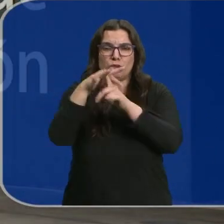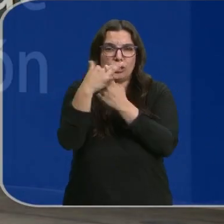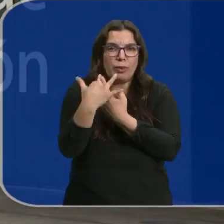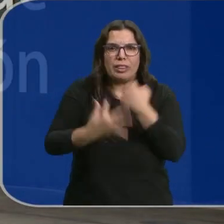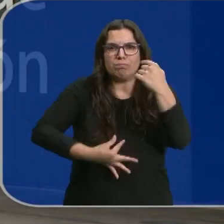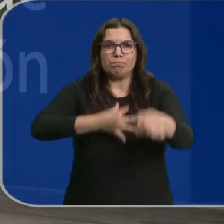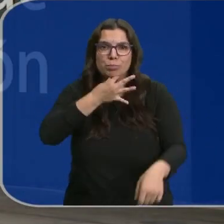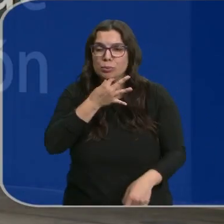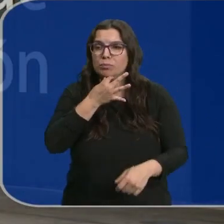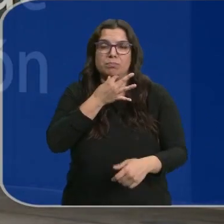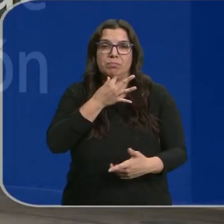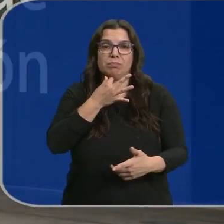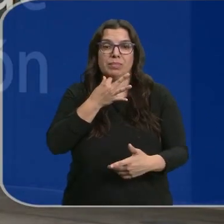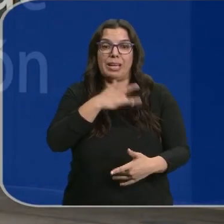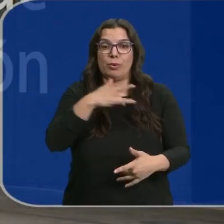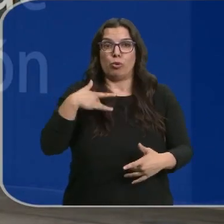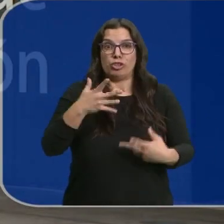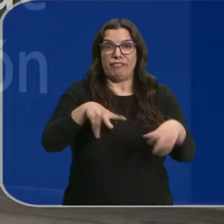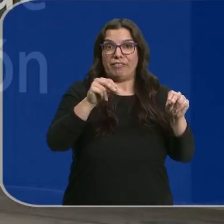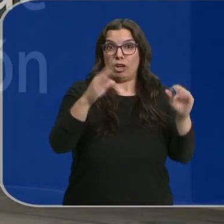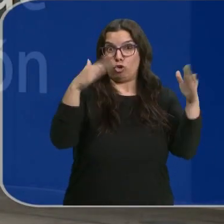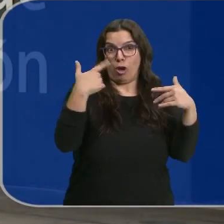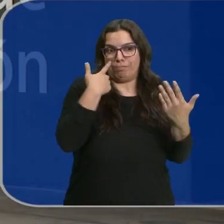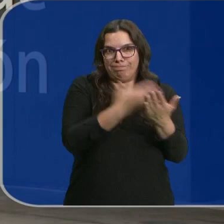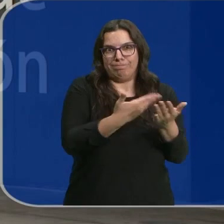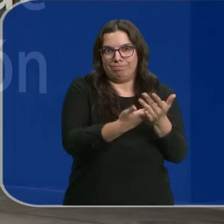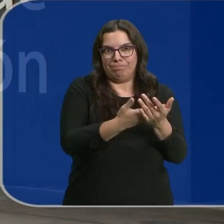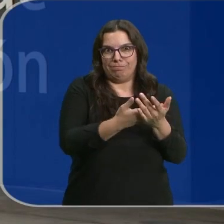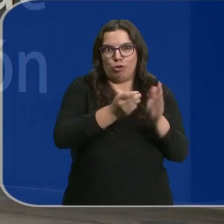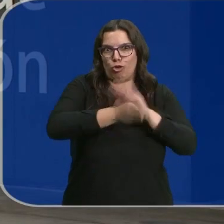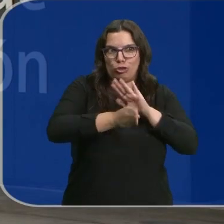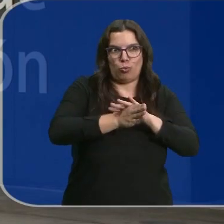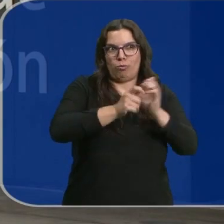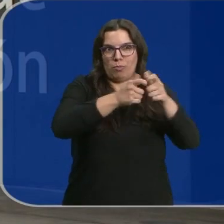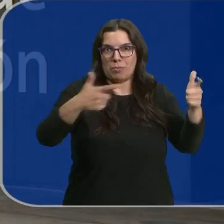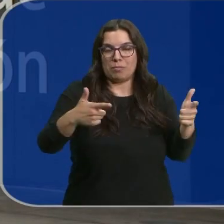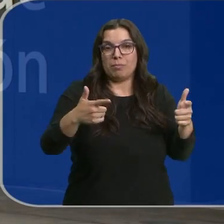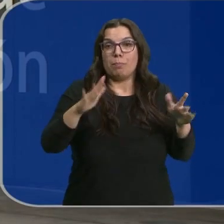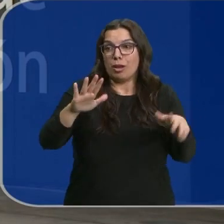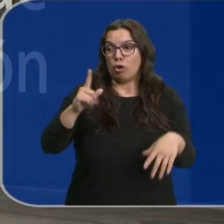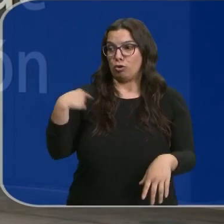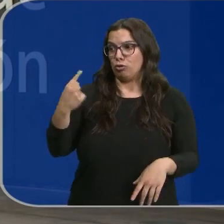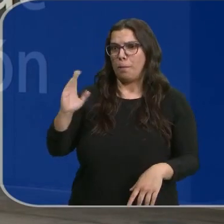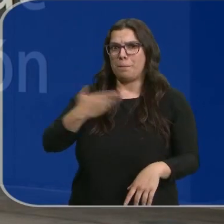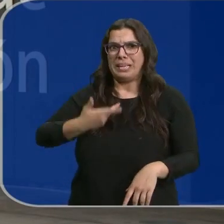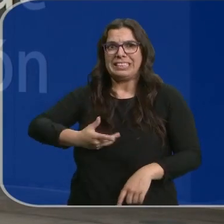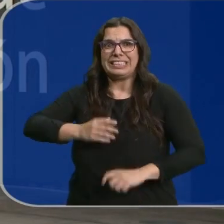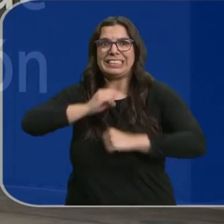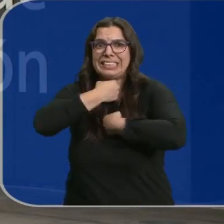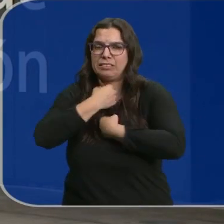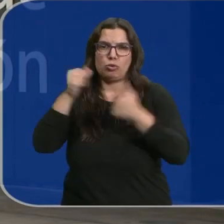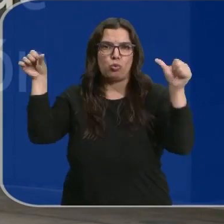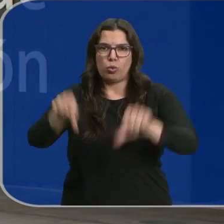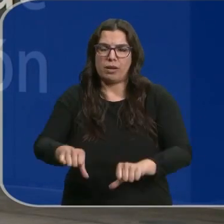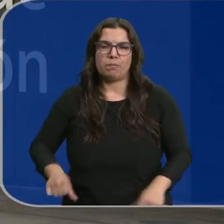una situación que no está sirviendo para erradicar la tuberculosis. Prueba de ello es la prevalencia que sigue creciendo, pero que a ellos, en cambio, los está llevando a